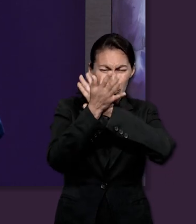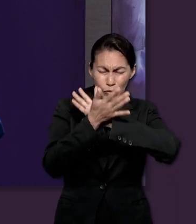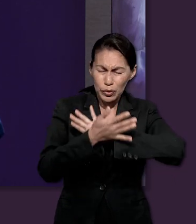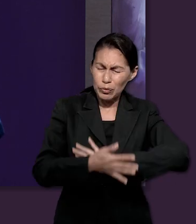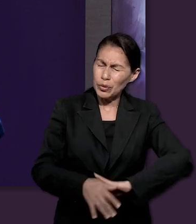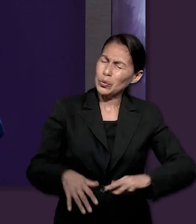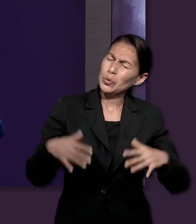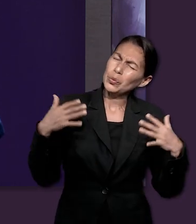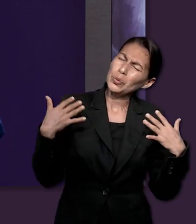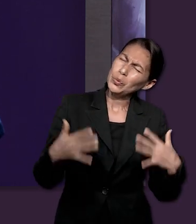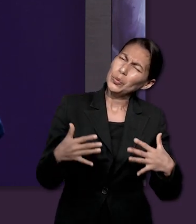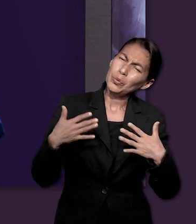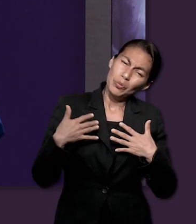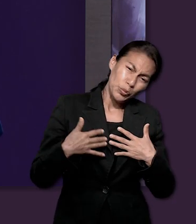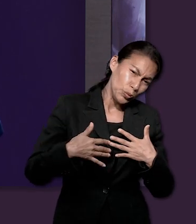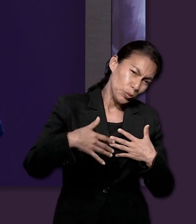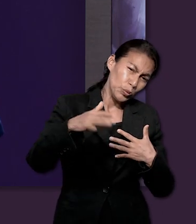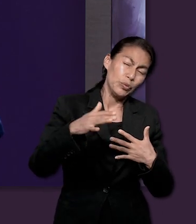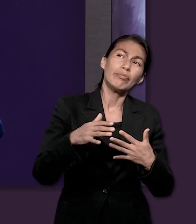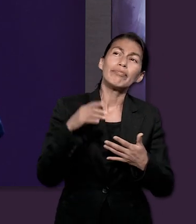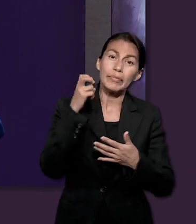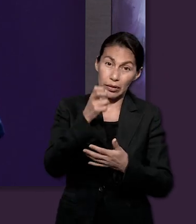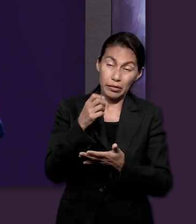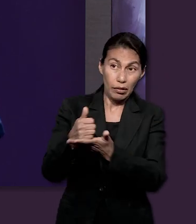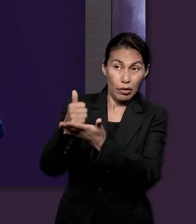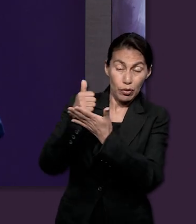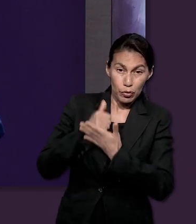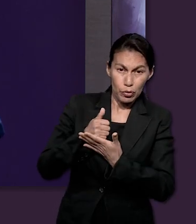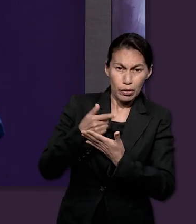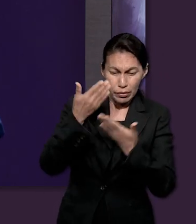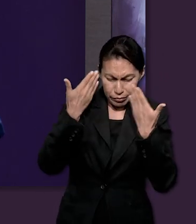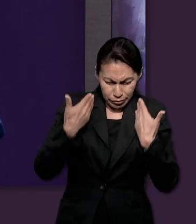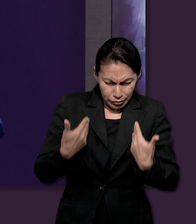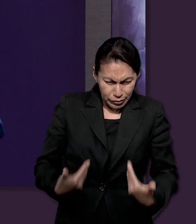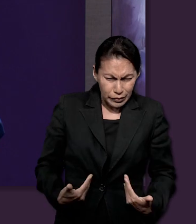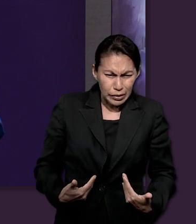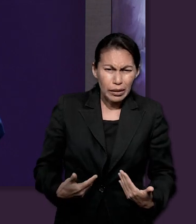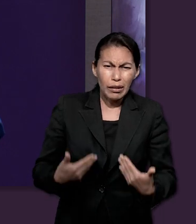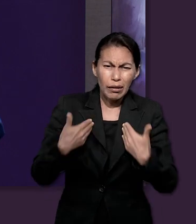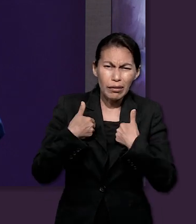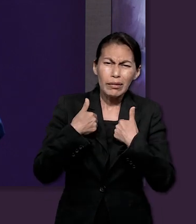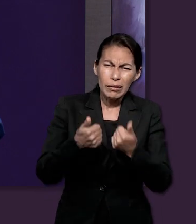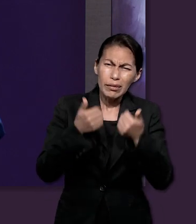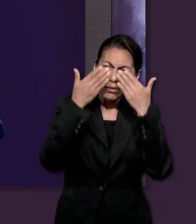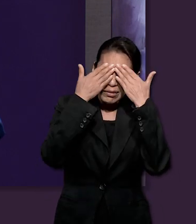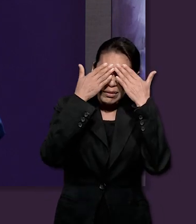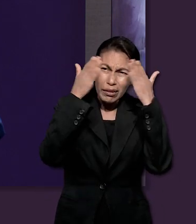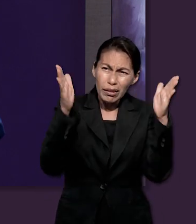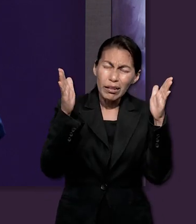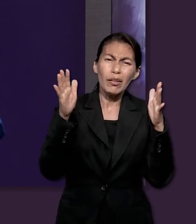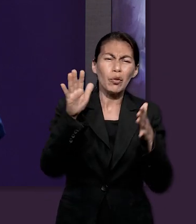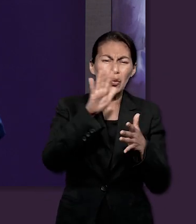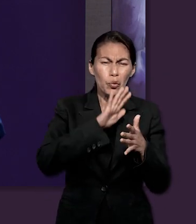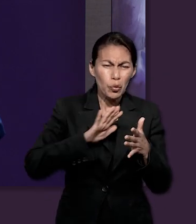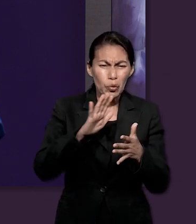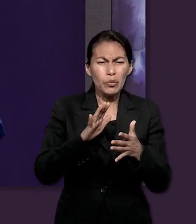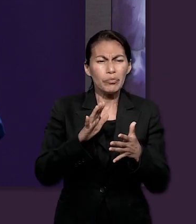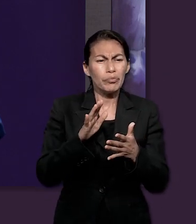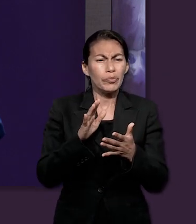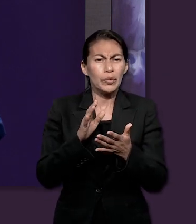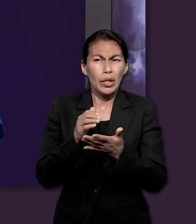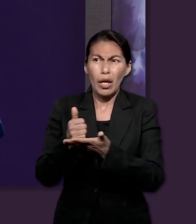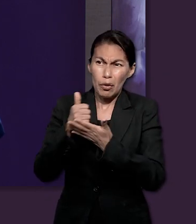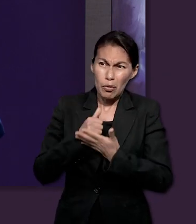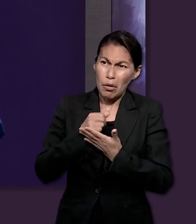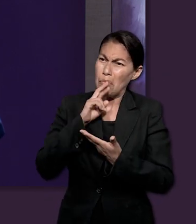transformador e ilimitado, ¿no? Que nos ayuda a transformar nuestra alma, nuestro ser.